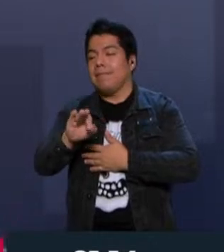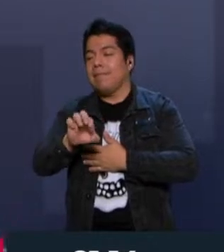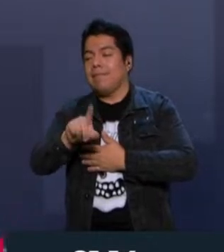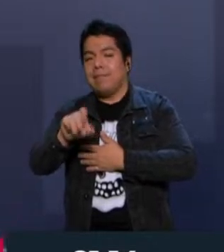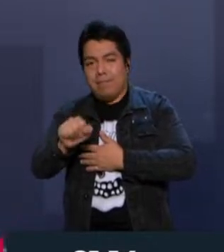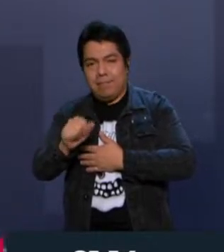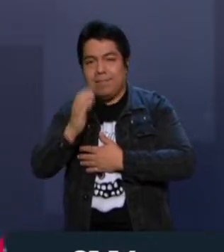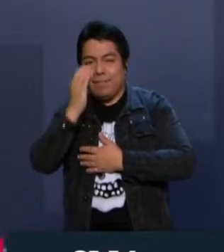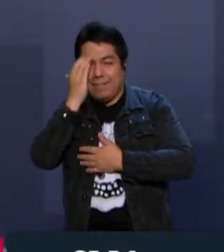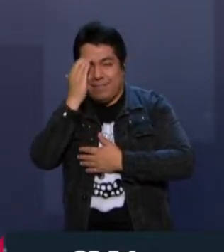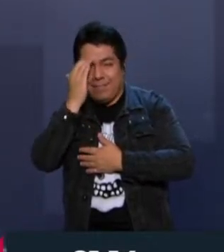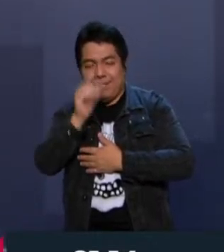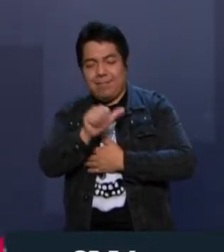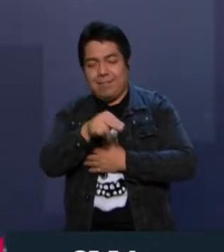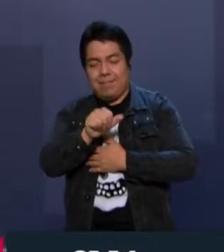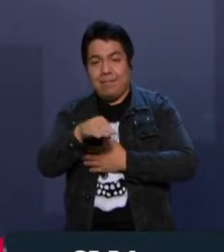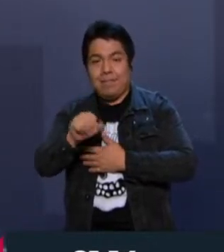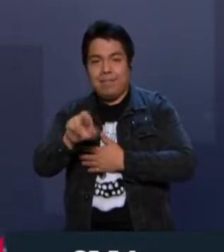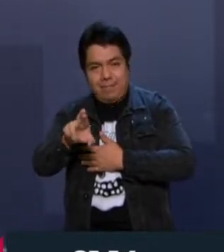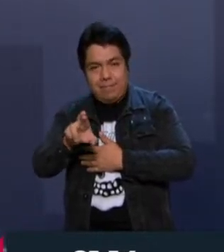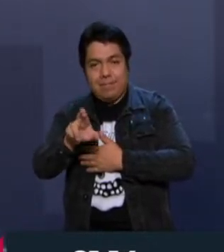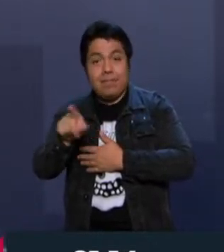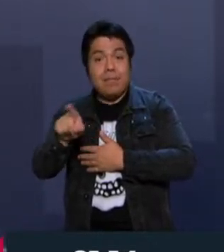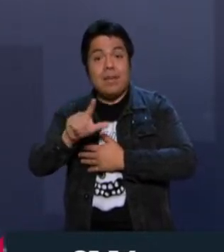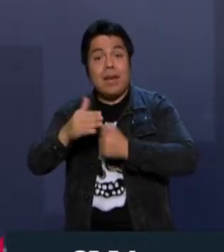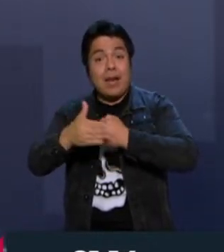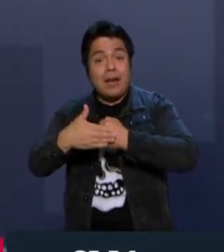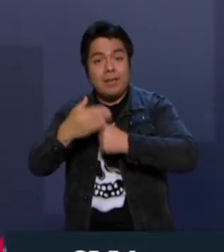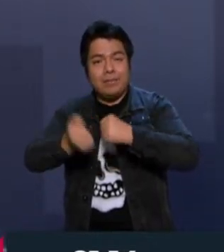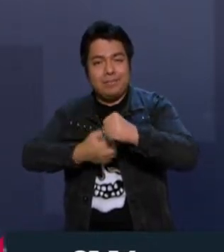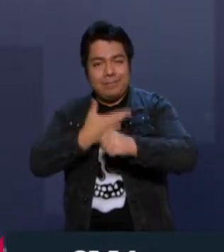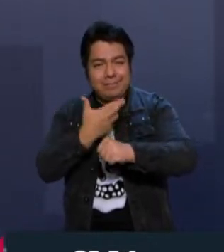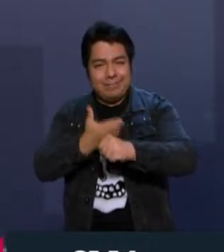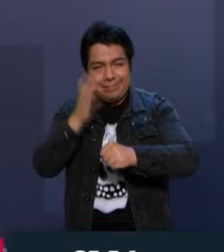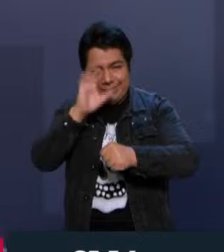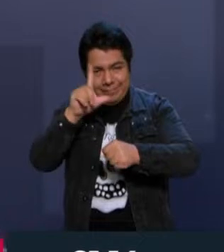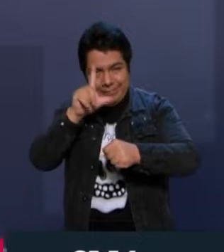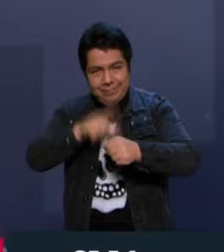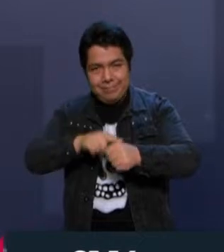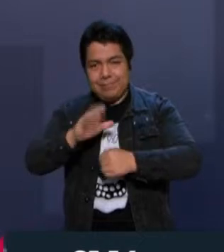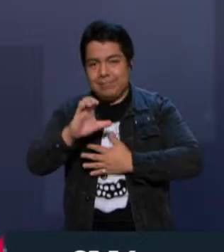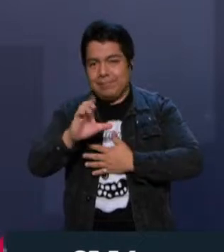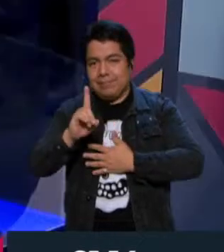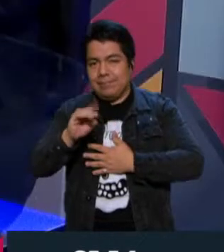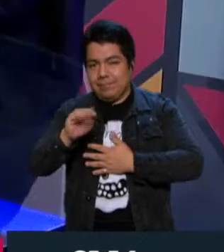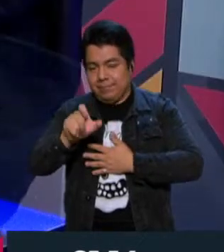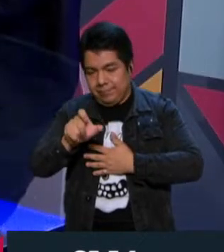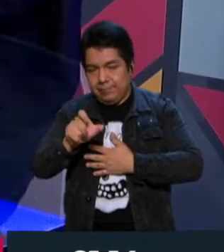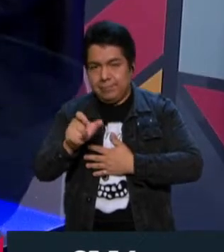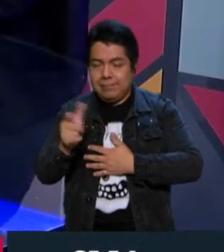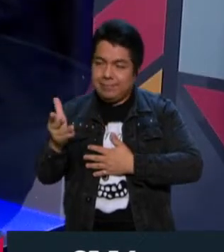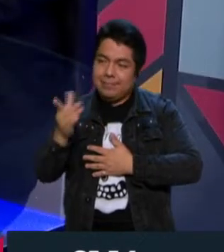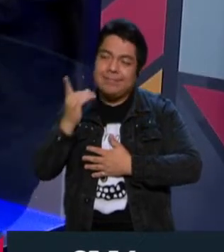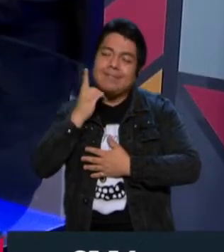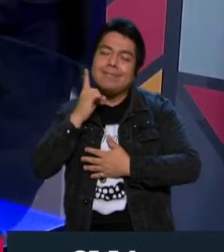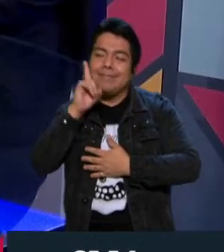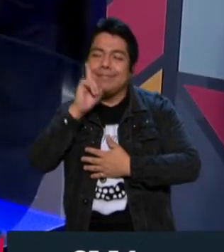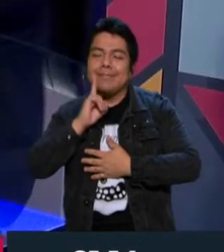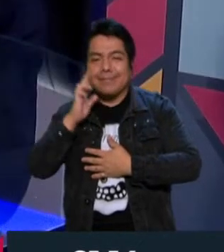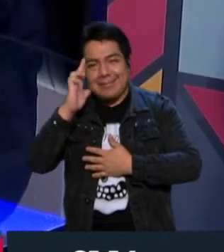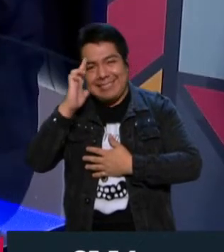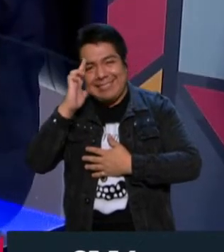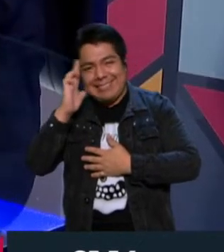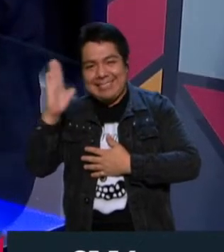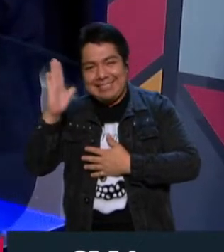Baigén, mejor conocida como Ana Francis Mor, que también será la próxima secretaria de Cultura de la Ciudad de México. Diputada, buenas noches, ¿cómo estás? Te